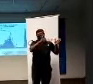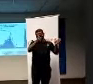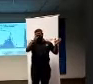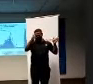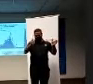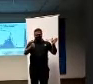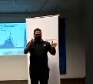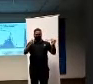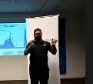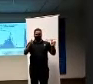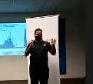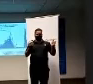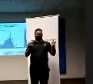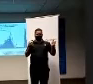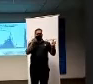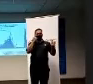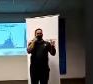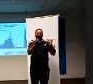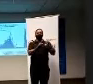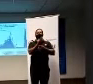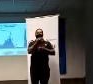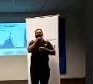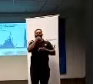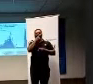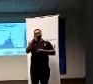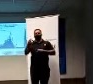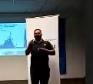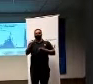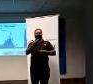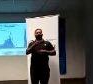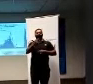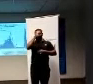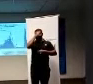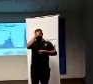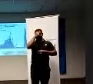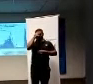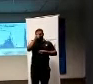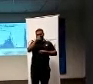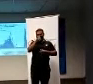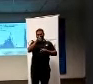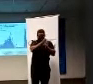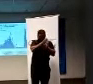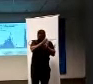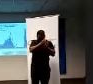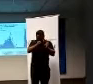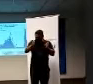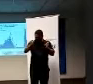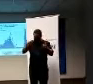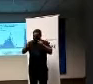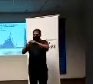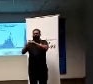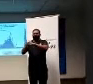día domingo y termina el día sábado. Entonces ahí fueron apareciendo los casos por esta